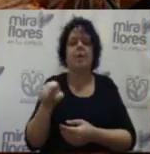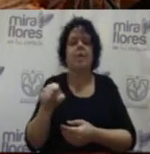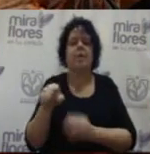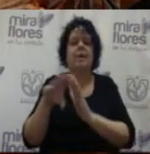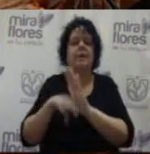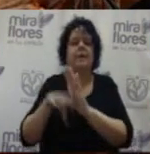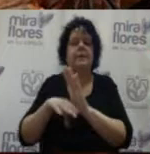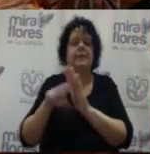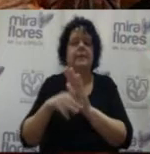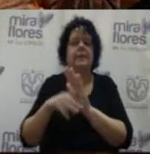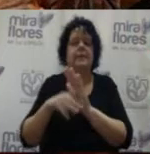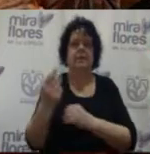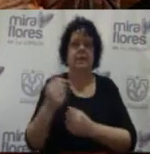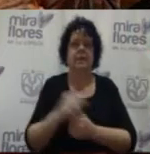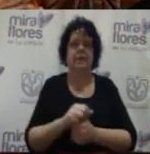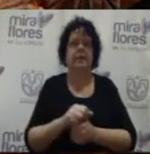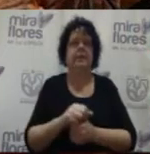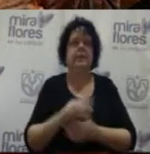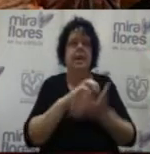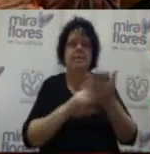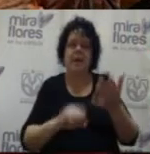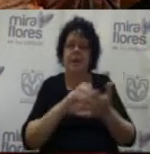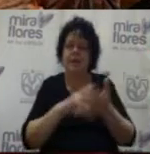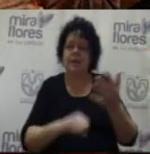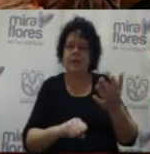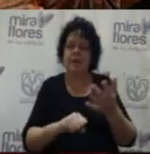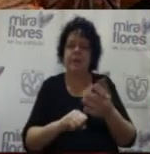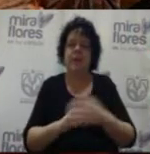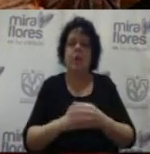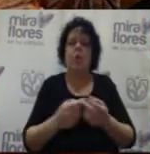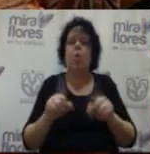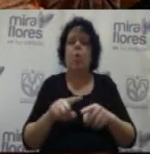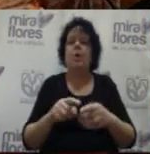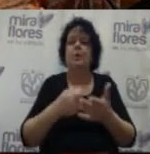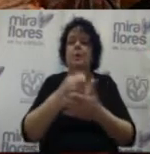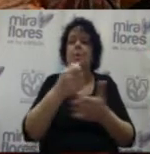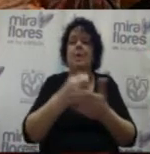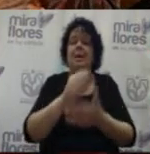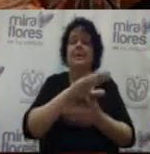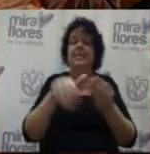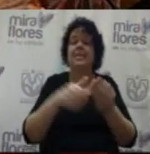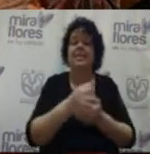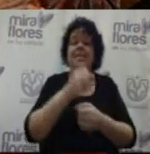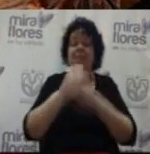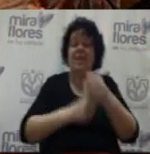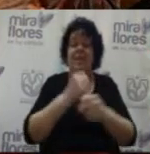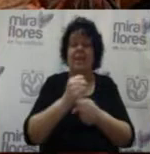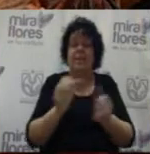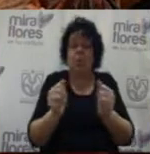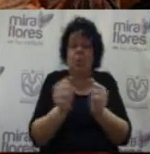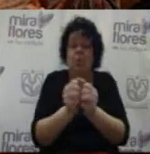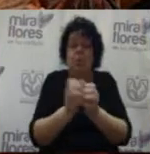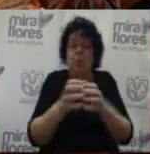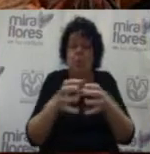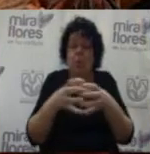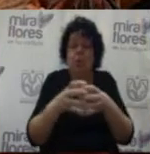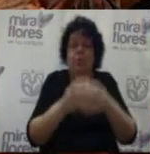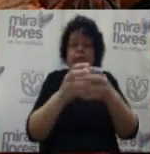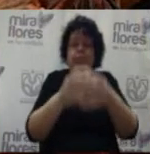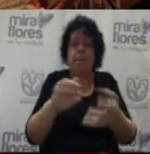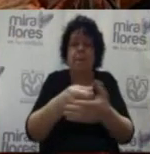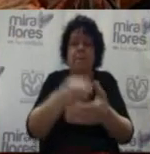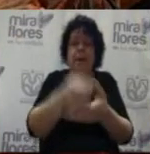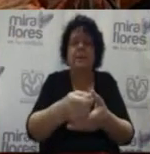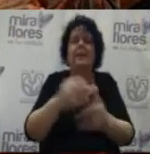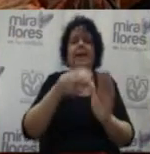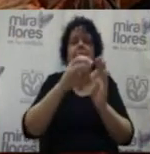por pago anual adelantado y el descuento del 50% sobre el incremento que